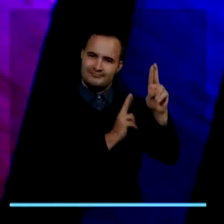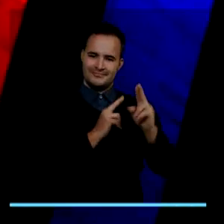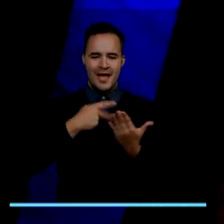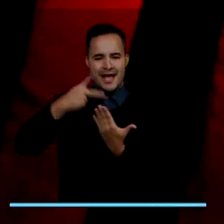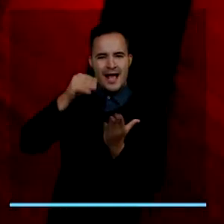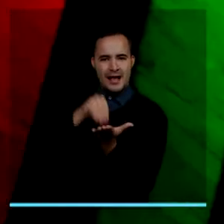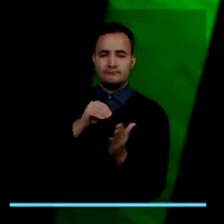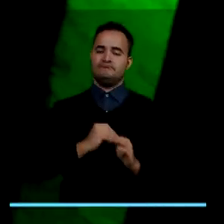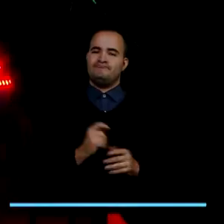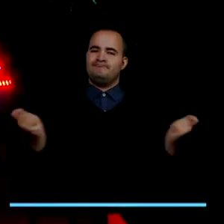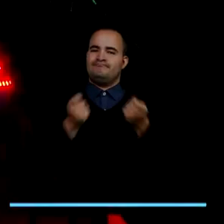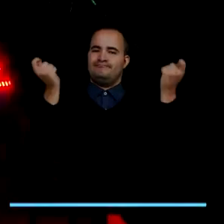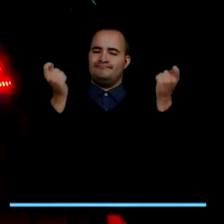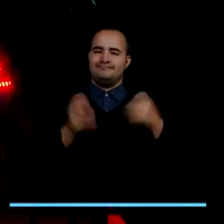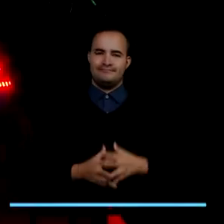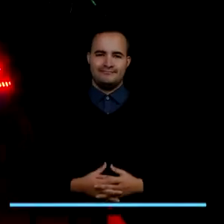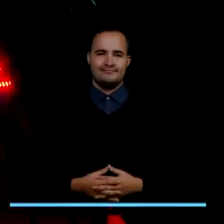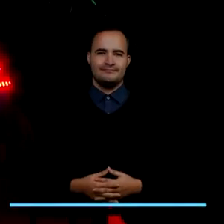el Plan de Desarrollo.